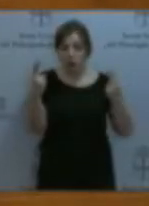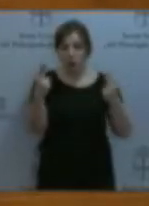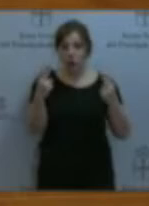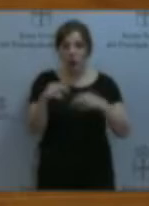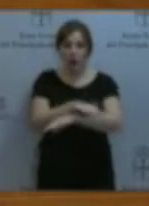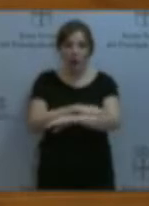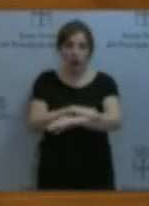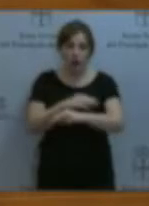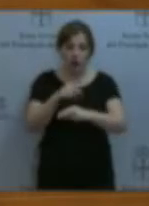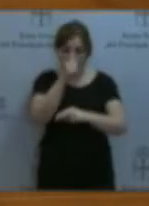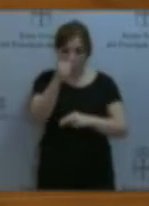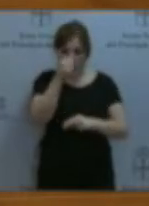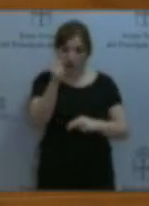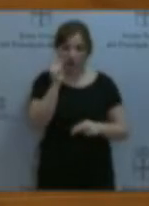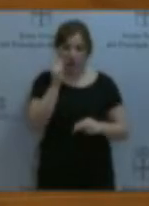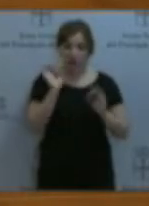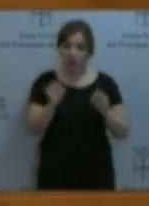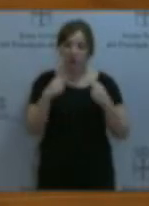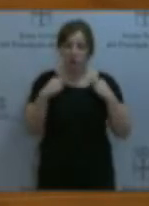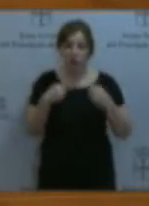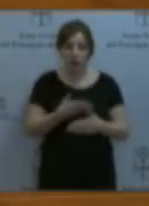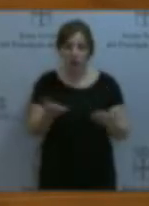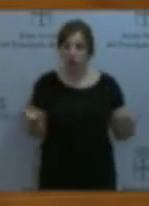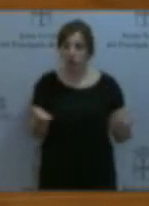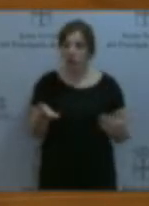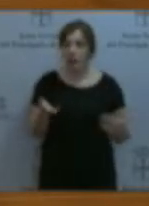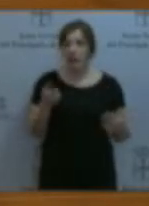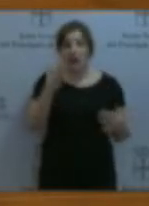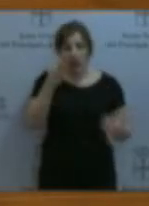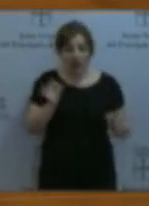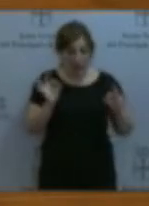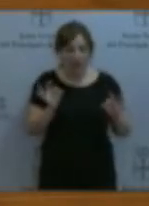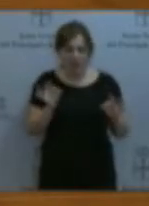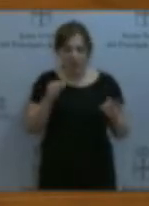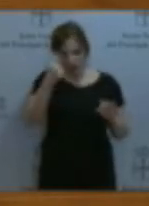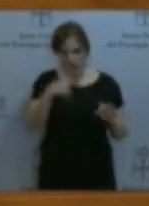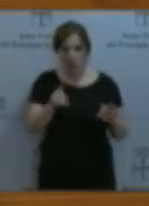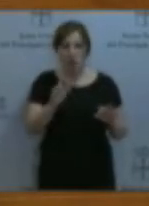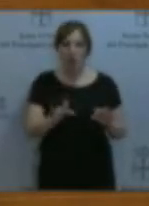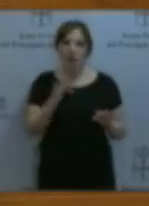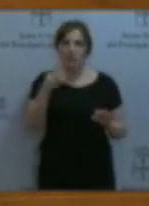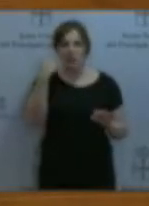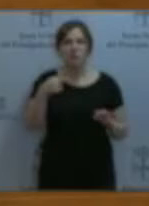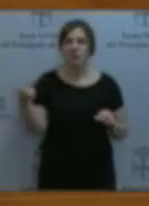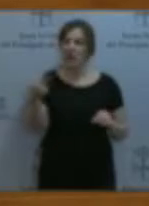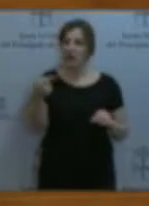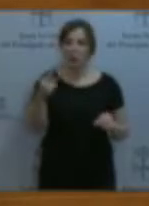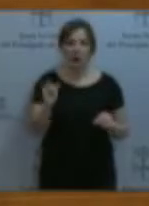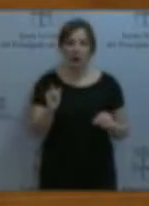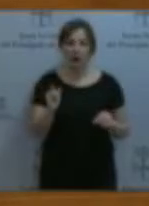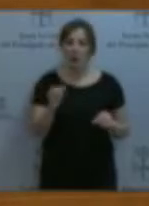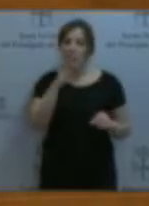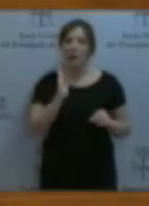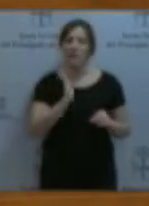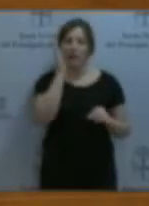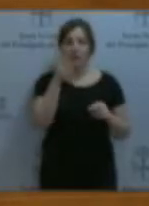Javier Fernández. Señorías, y no solo no compartimos esta realidad, sino que consideramos que es una desviación perniciosa para los intereses generales que